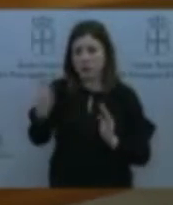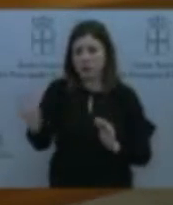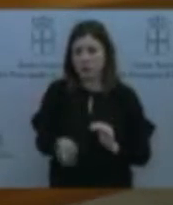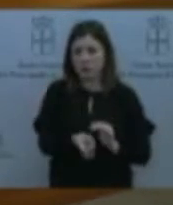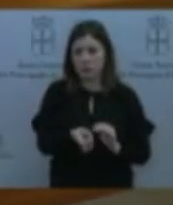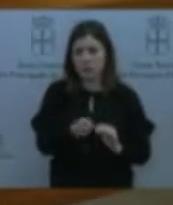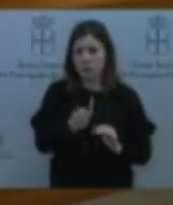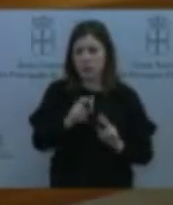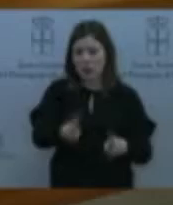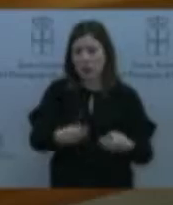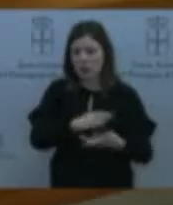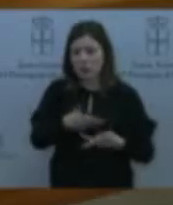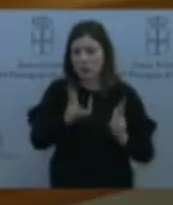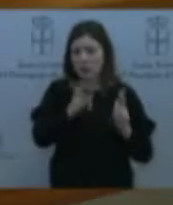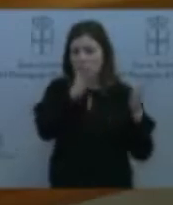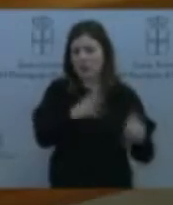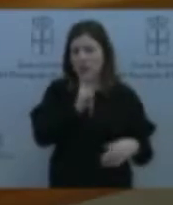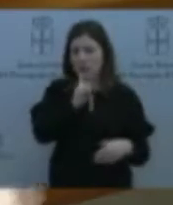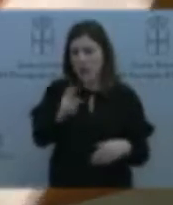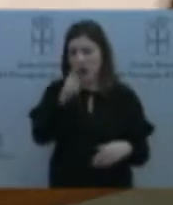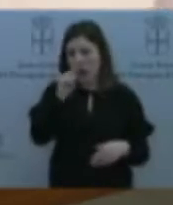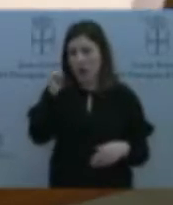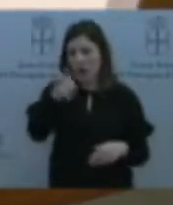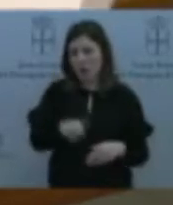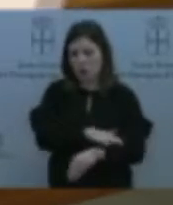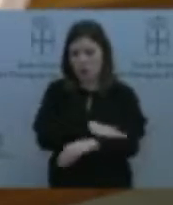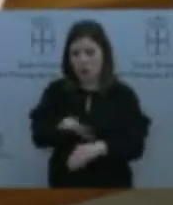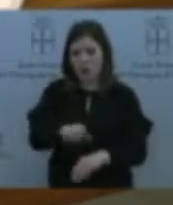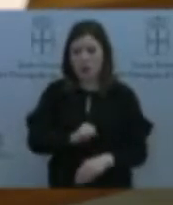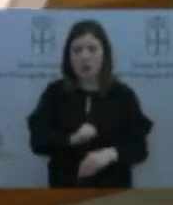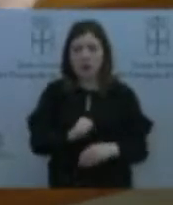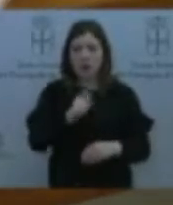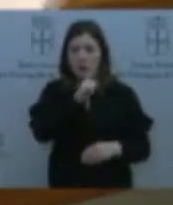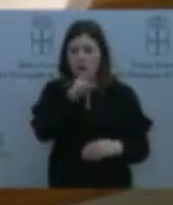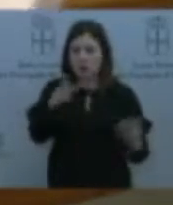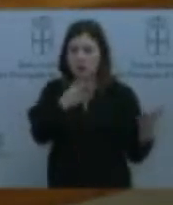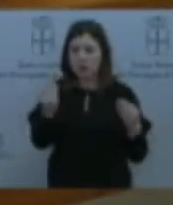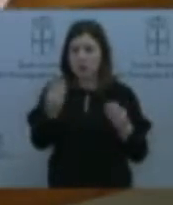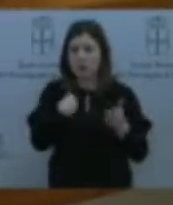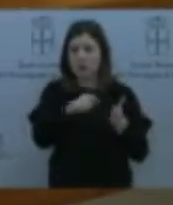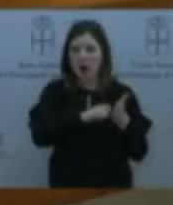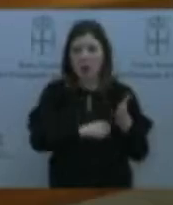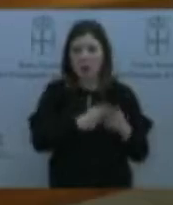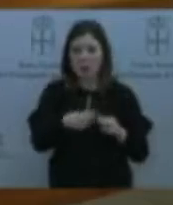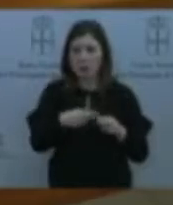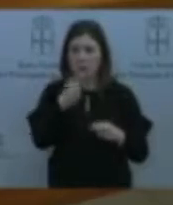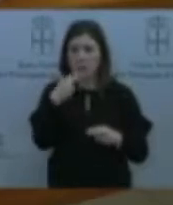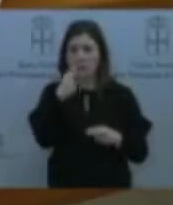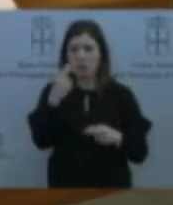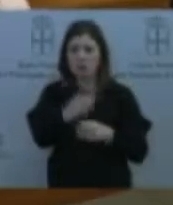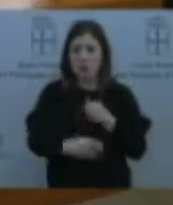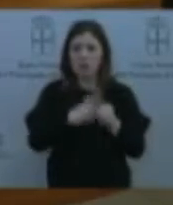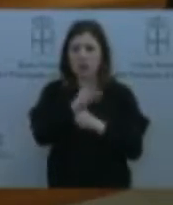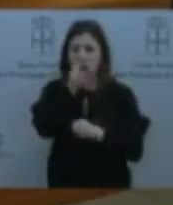estos últimos años de gobierno muchísimos, ¿no? Esto es la agenda política de compromisos de investidura, julio de 2015, lo que ustedes se comprometieron en